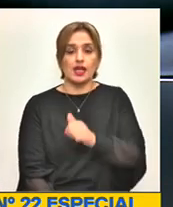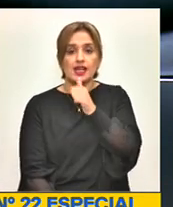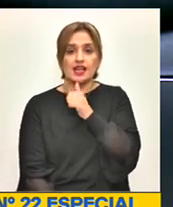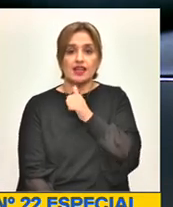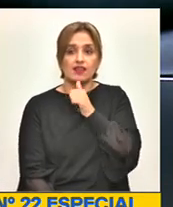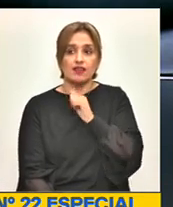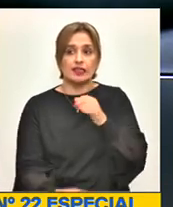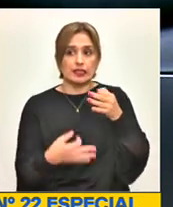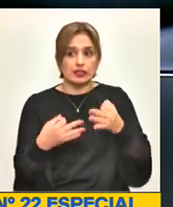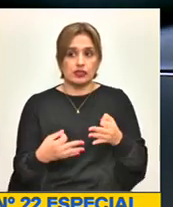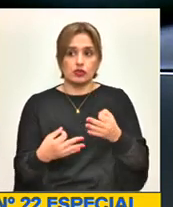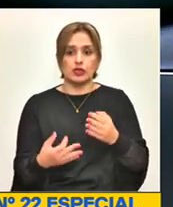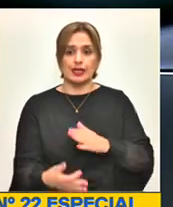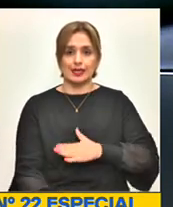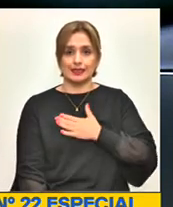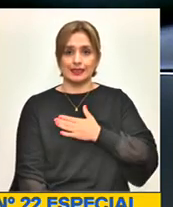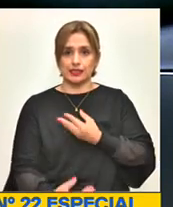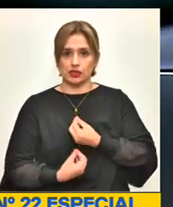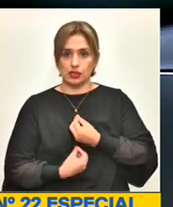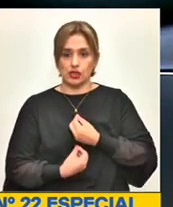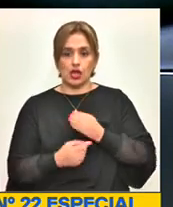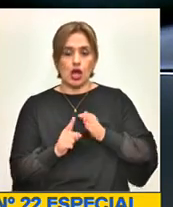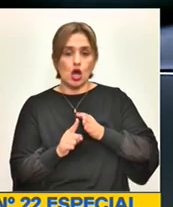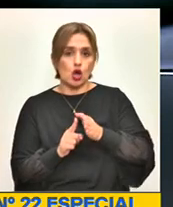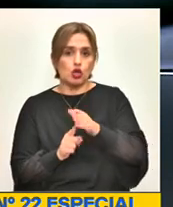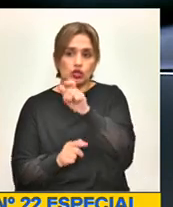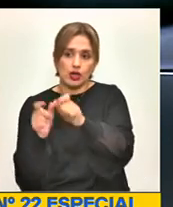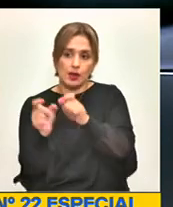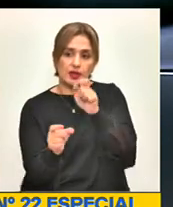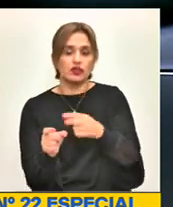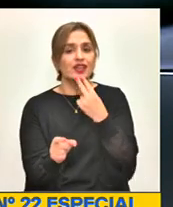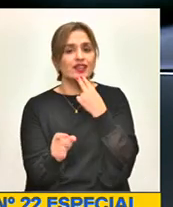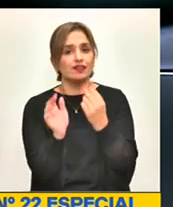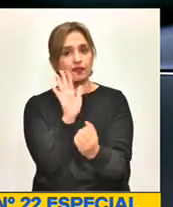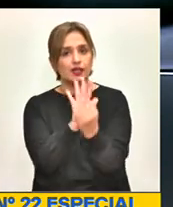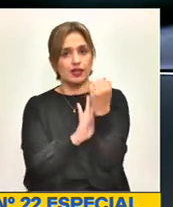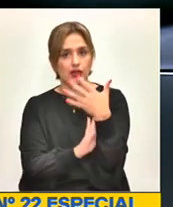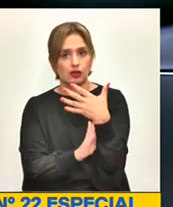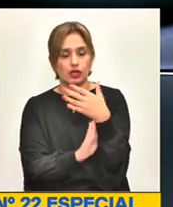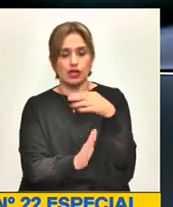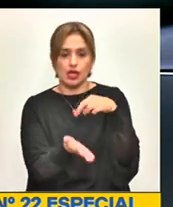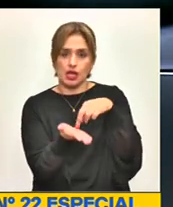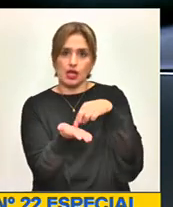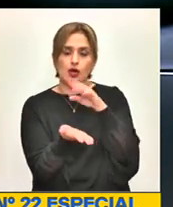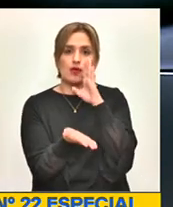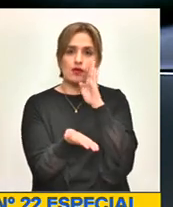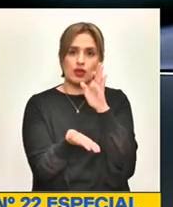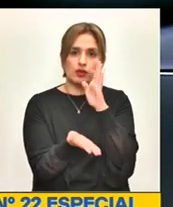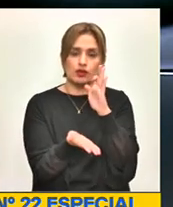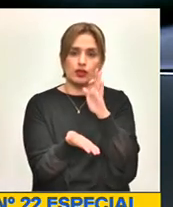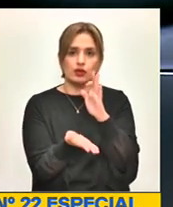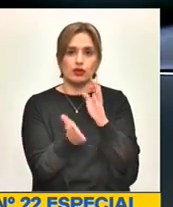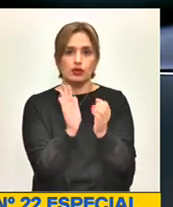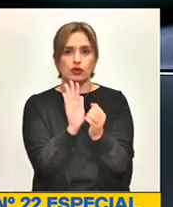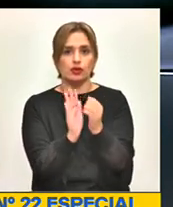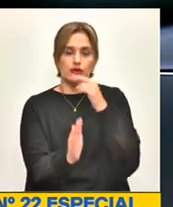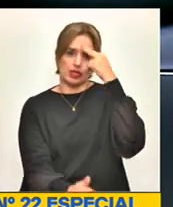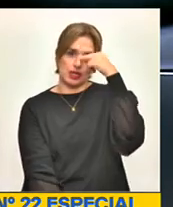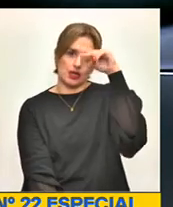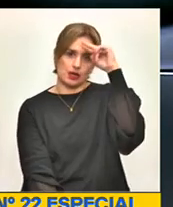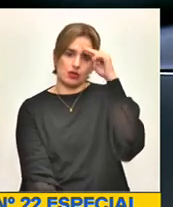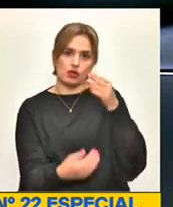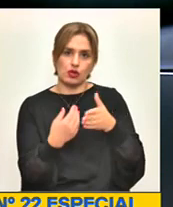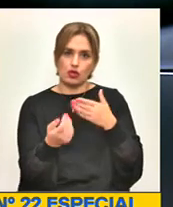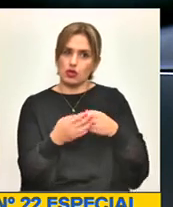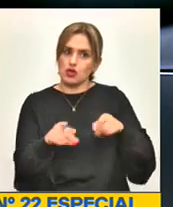miedo se mantiene entre los habitantes de la región de la araucanía y las provincias de biobío y arauco aún cuando existe el